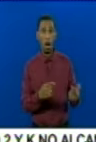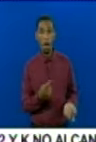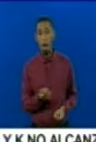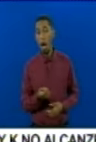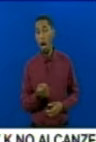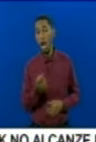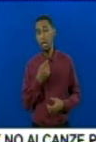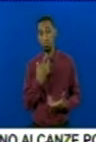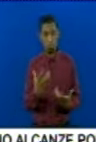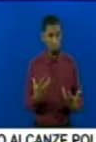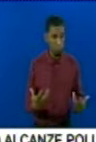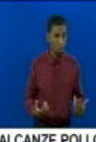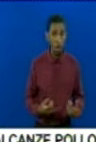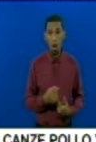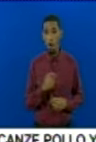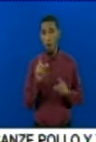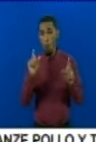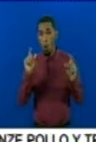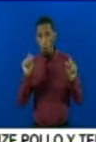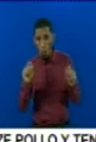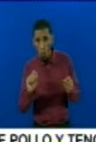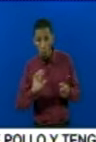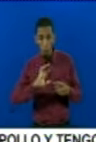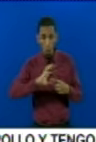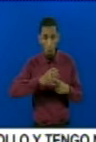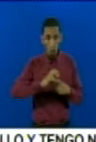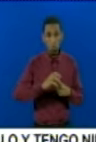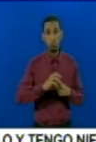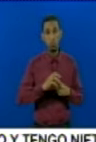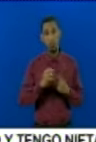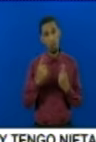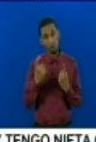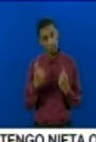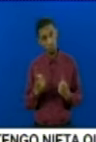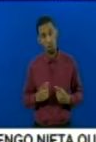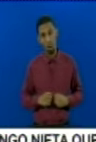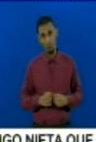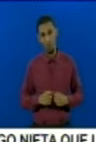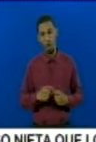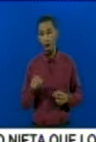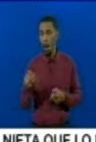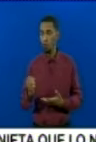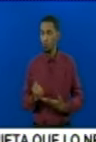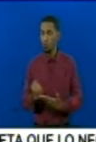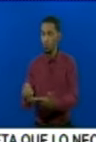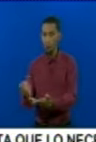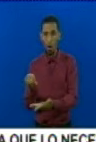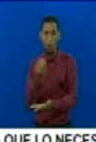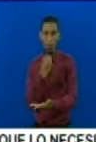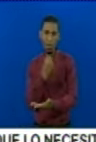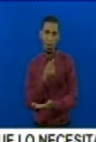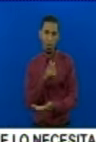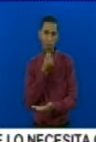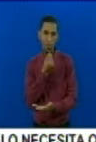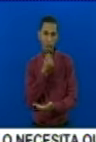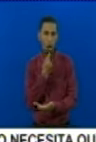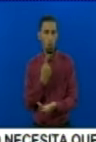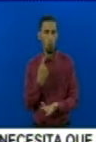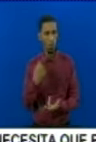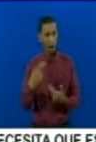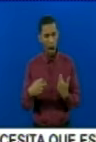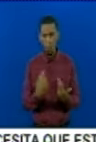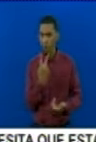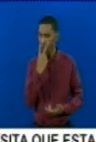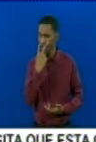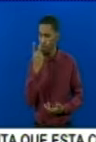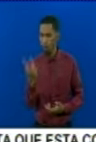demás. Y yo creo que eso tiene que tener un salto cualitativo y cuantitativo en lo que hagamos los sistemas de atención